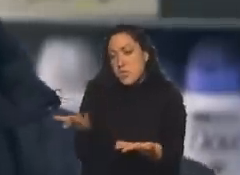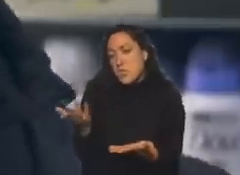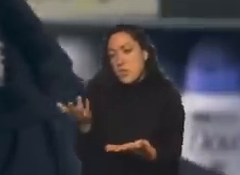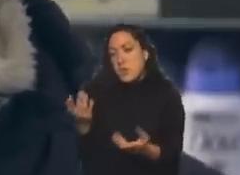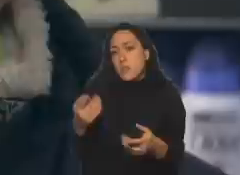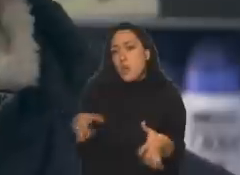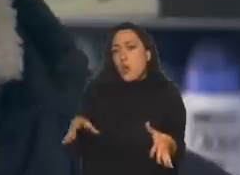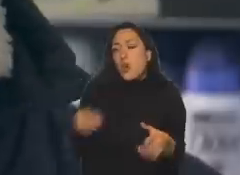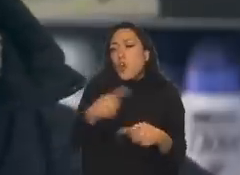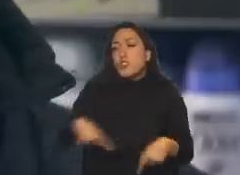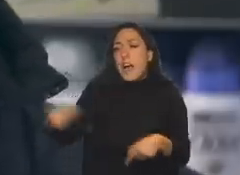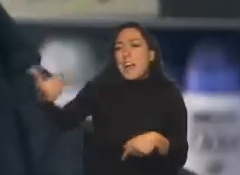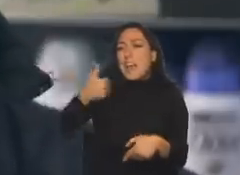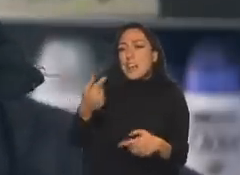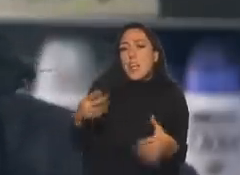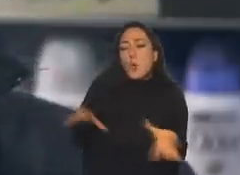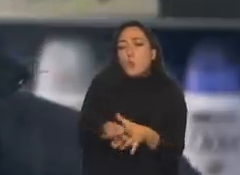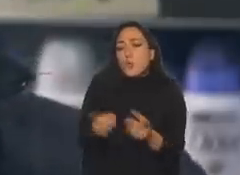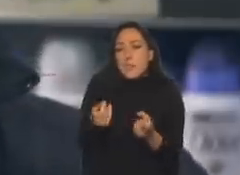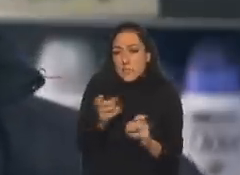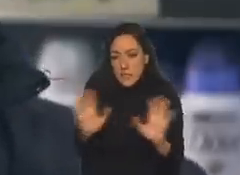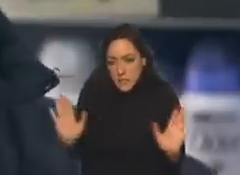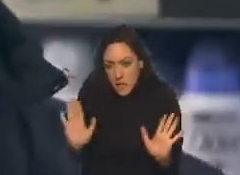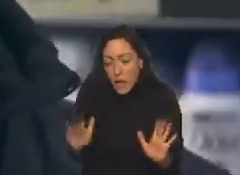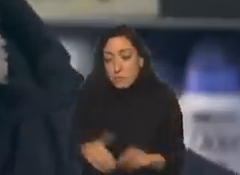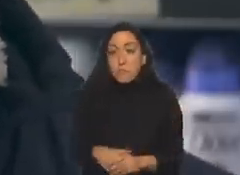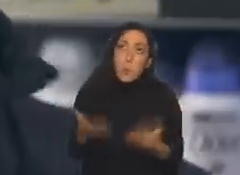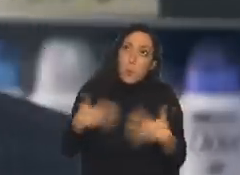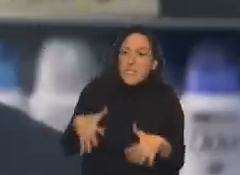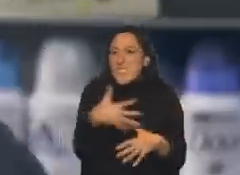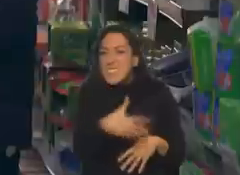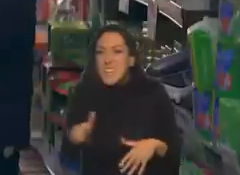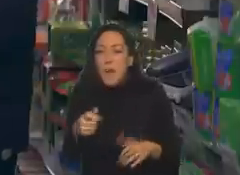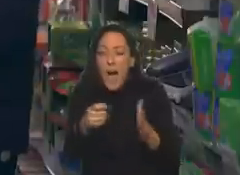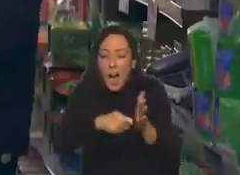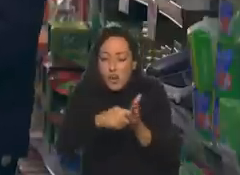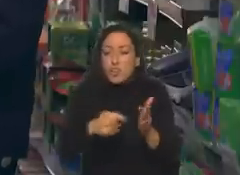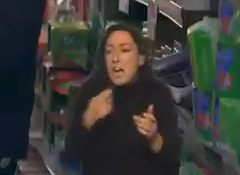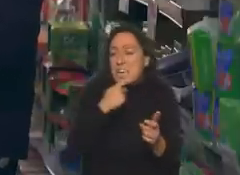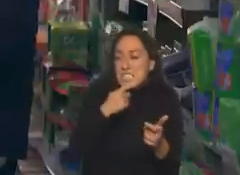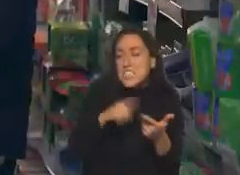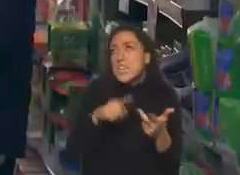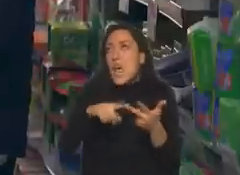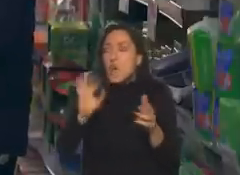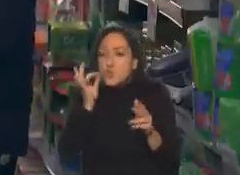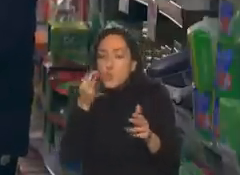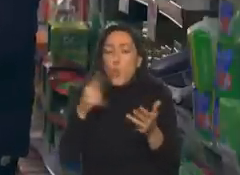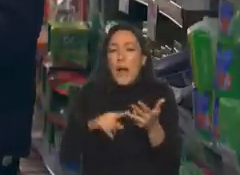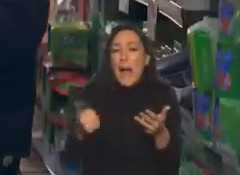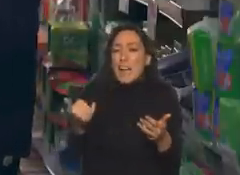para lo justo que necesita el cliente. ¿Qué como se para... lleva ahí? ¿Qué se lleva? Y se puede llevar un paquete de arroz, una galletita, un azúcar, una yerba,